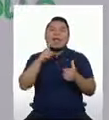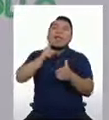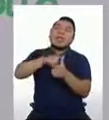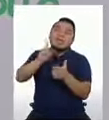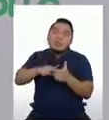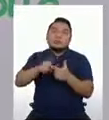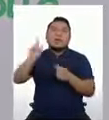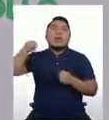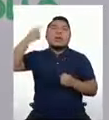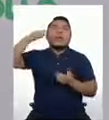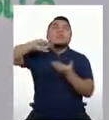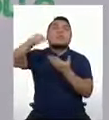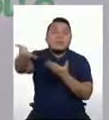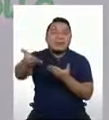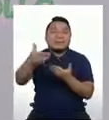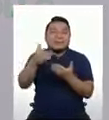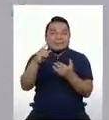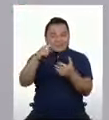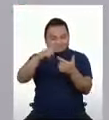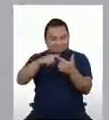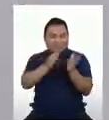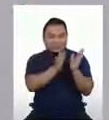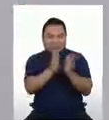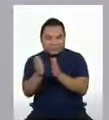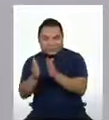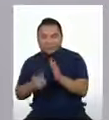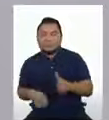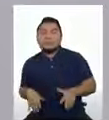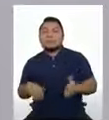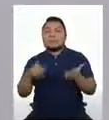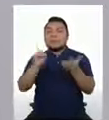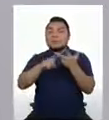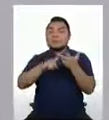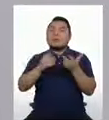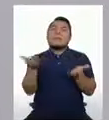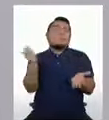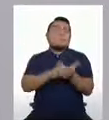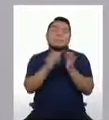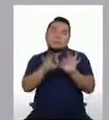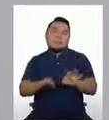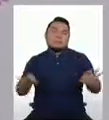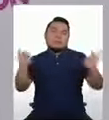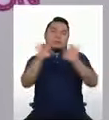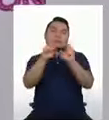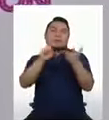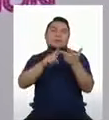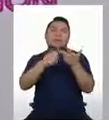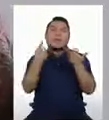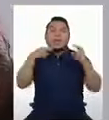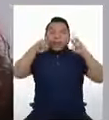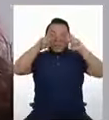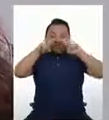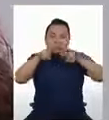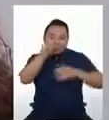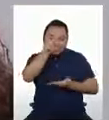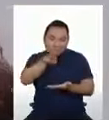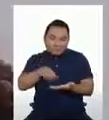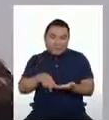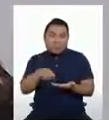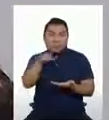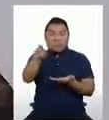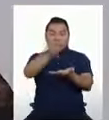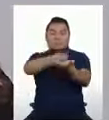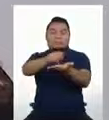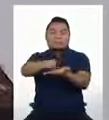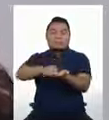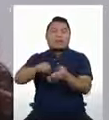desarrollo. Pero luego viene el momento más importante, que es el de la revisión. En nuestro